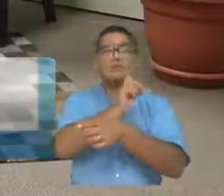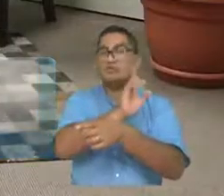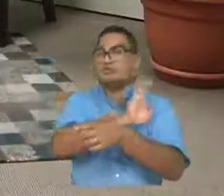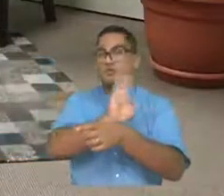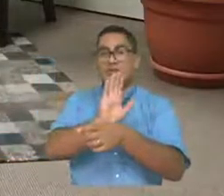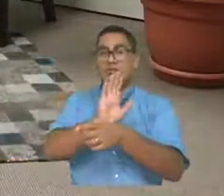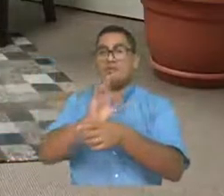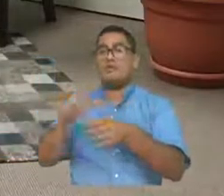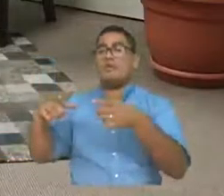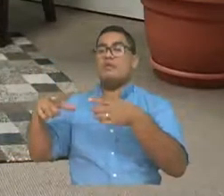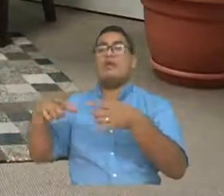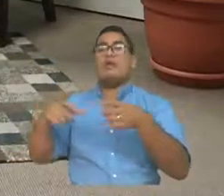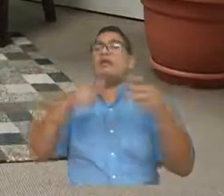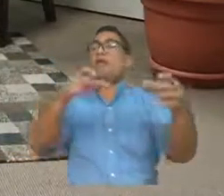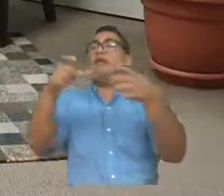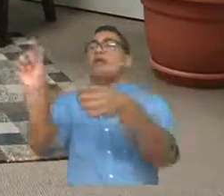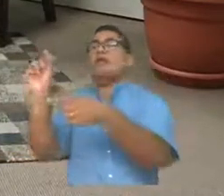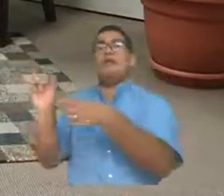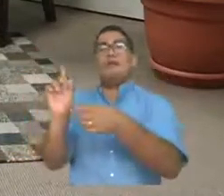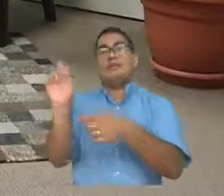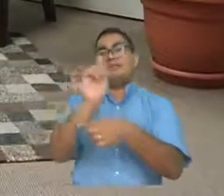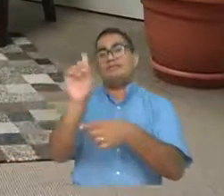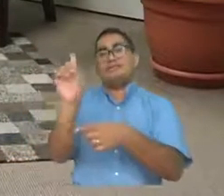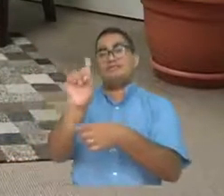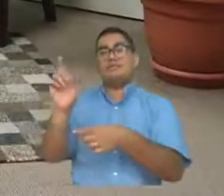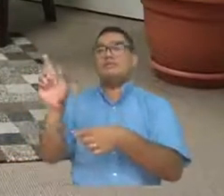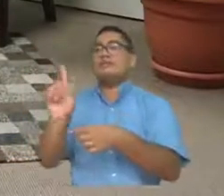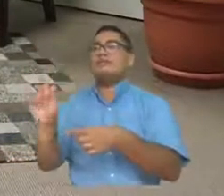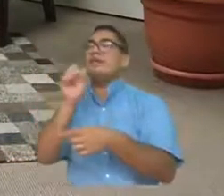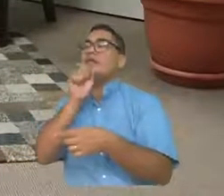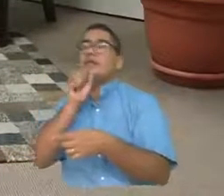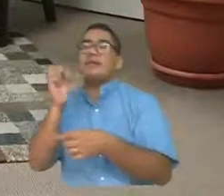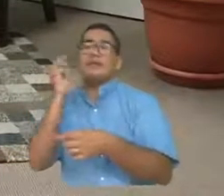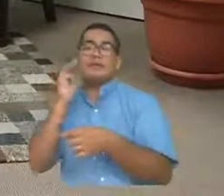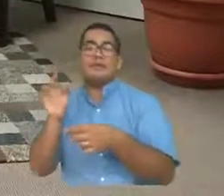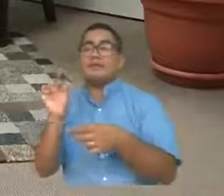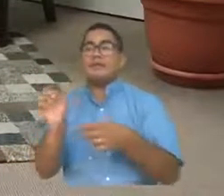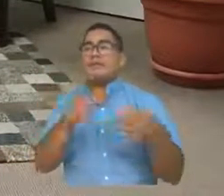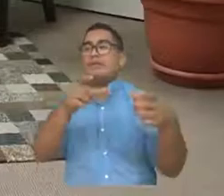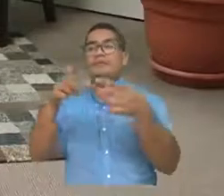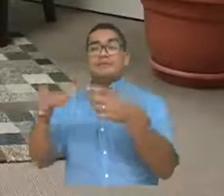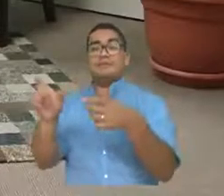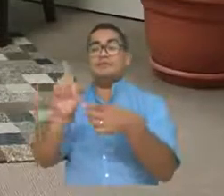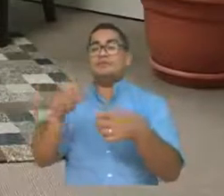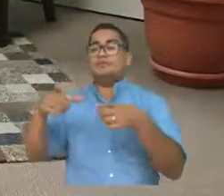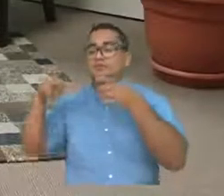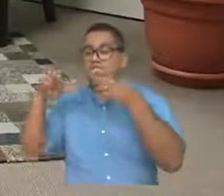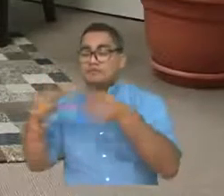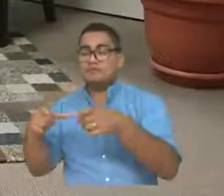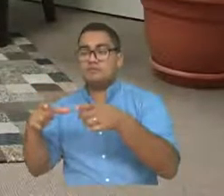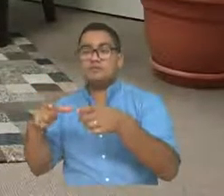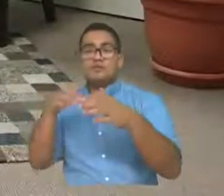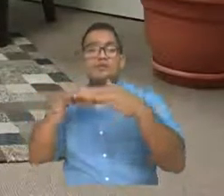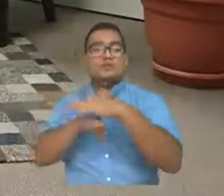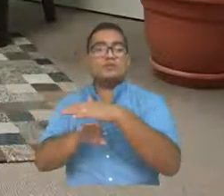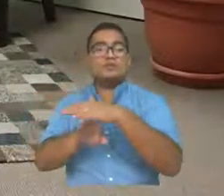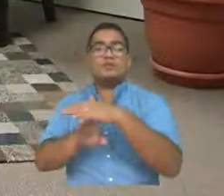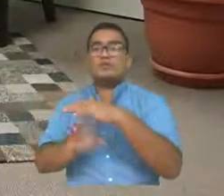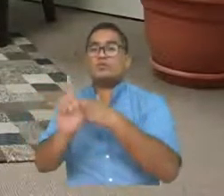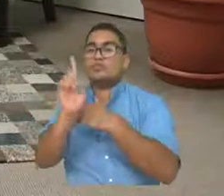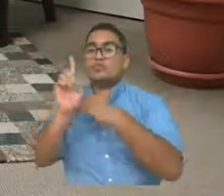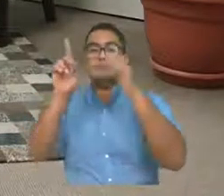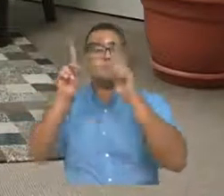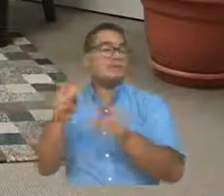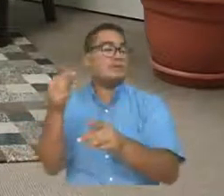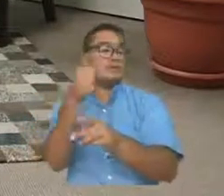a poner en su lugar. La otra persona la lleva y esos trastes se tienen que lavar con agüita, con cloro, y que solamente tiene